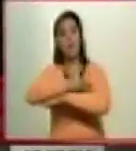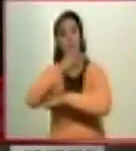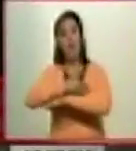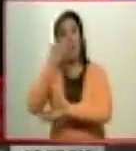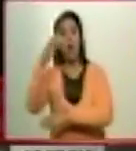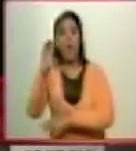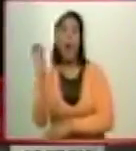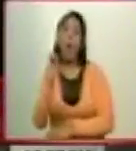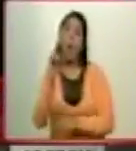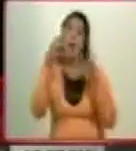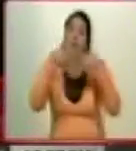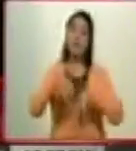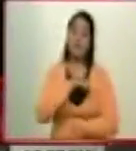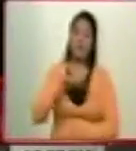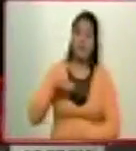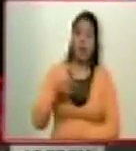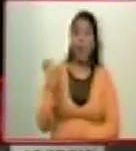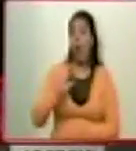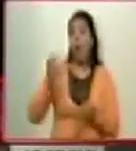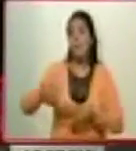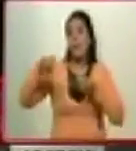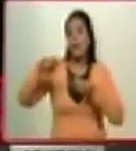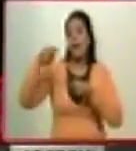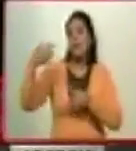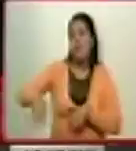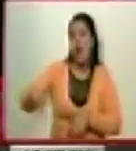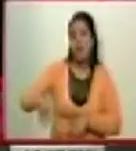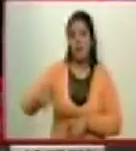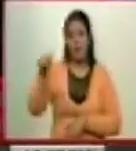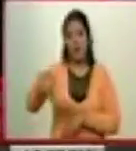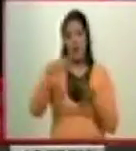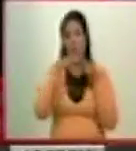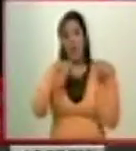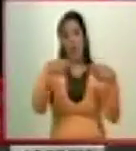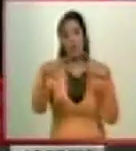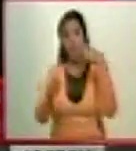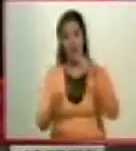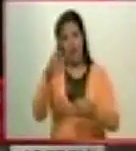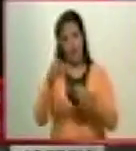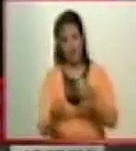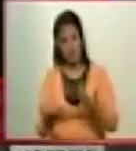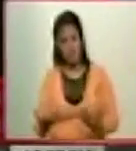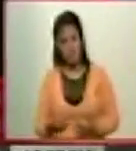Y en los privados, o en el mercado especulativo de los derivados lácteos.